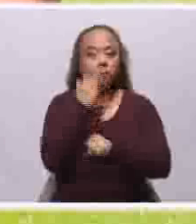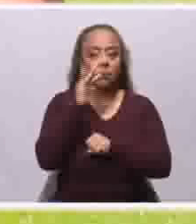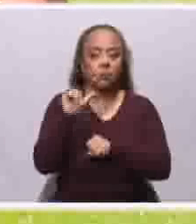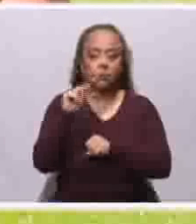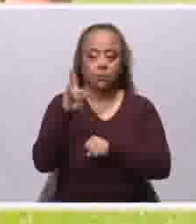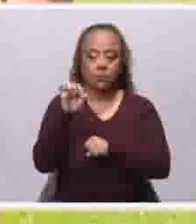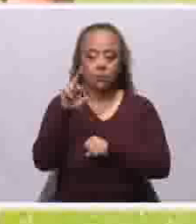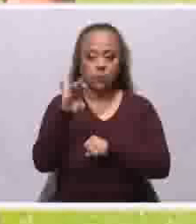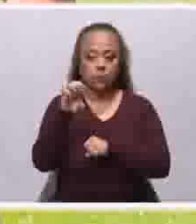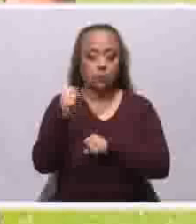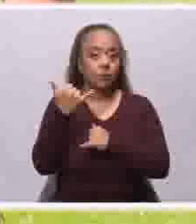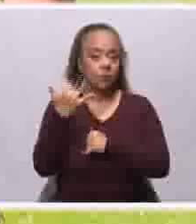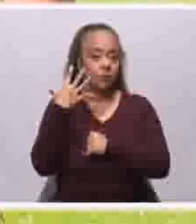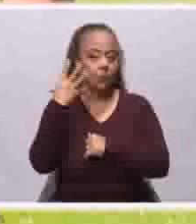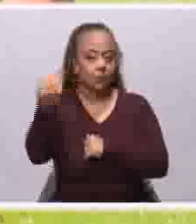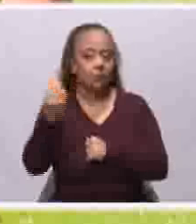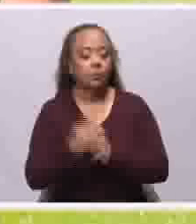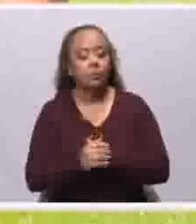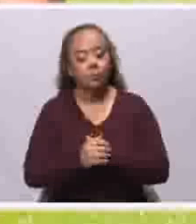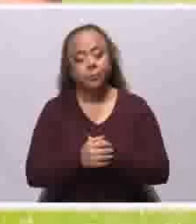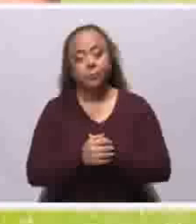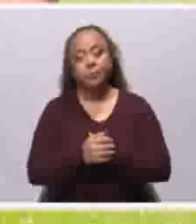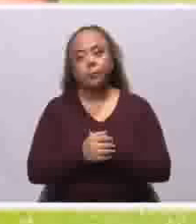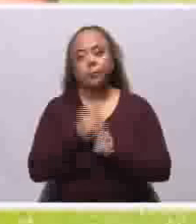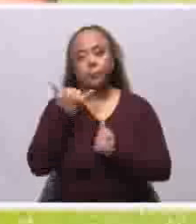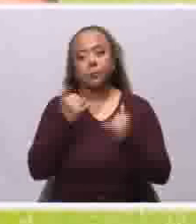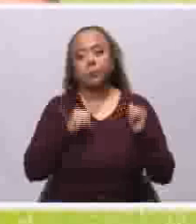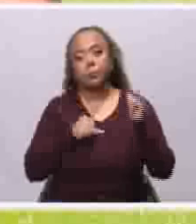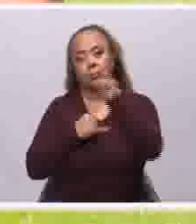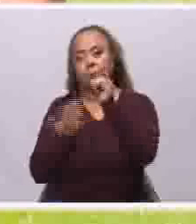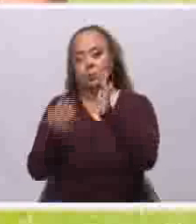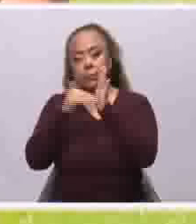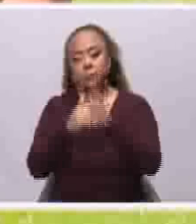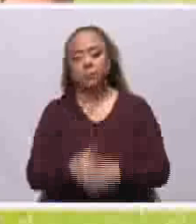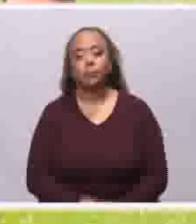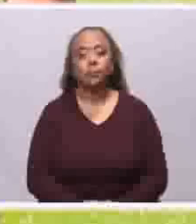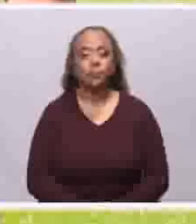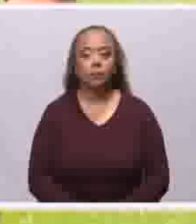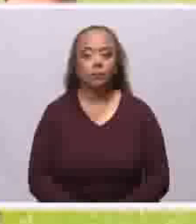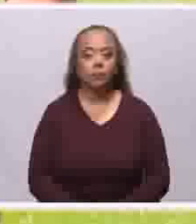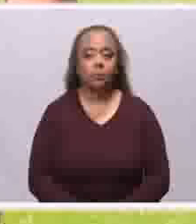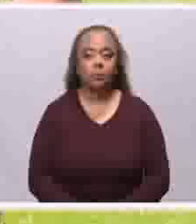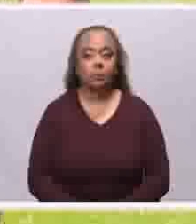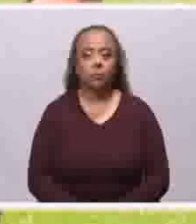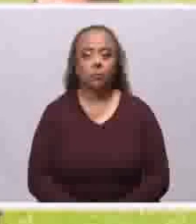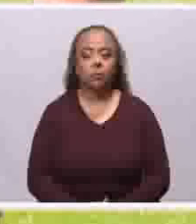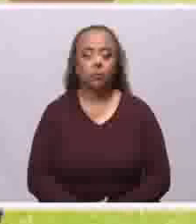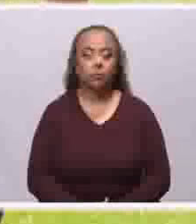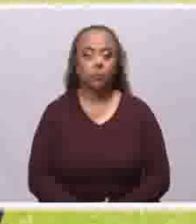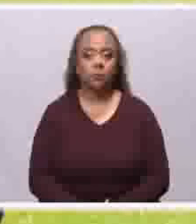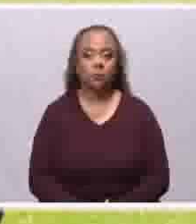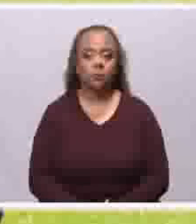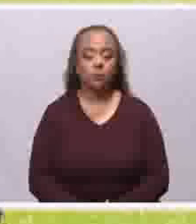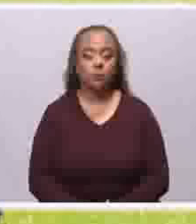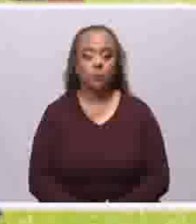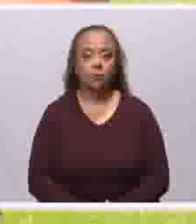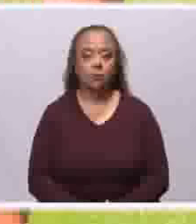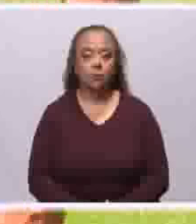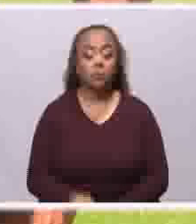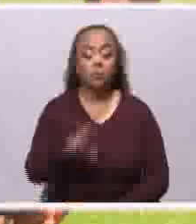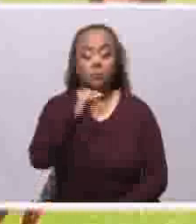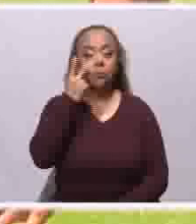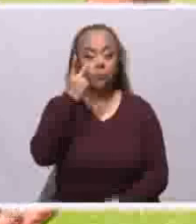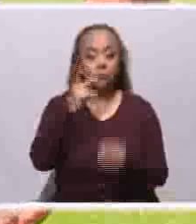viajado Eh ya ya ha tomado el el vuelo de de regreso y vamos a a ver